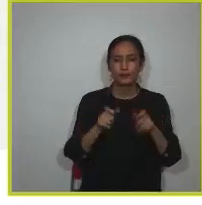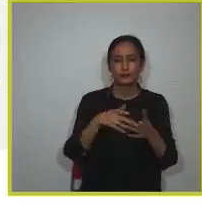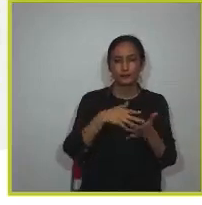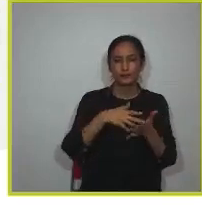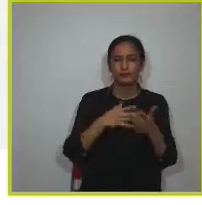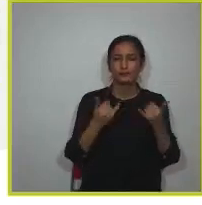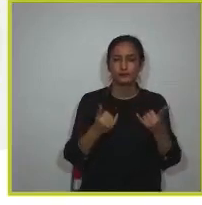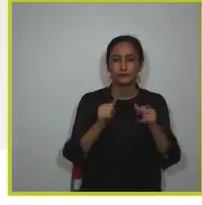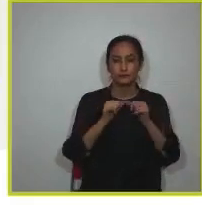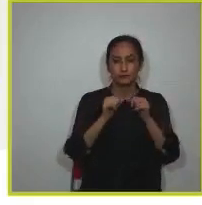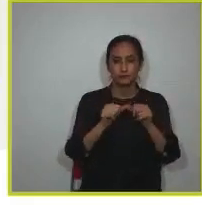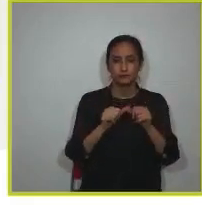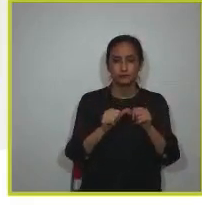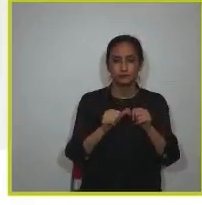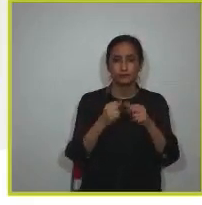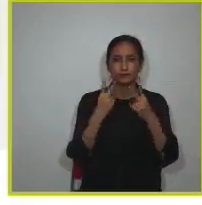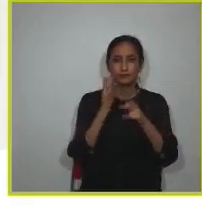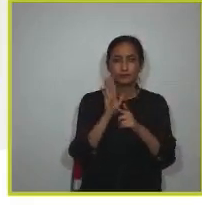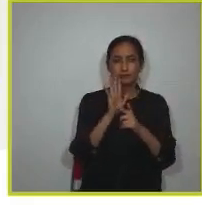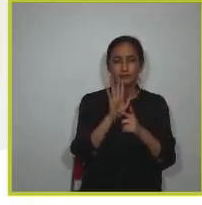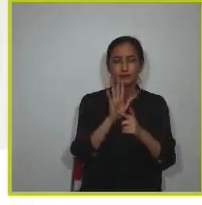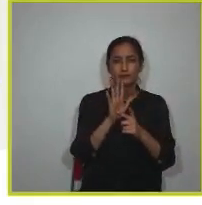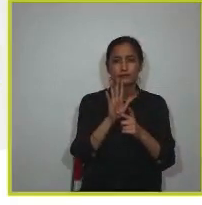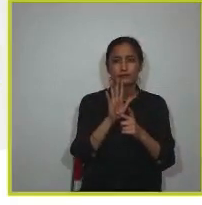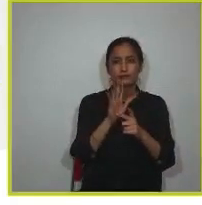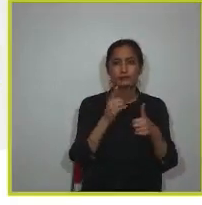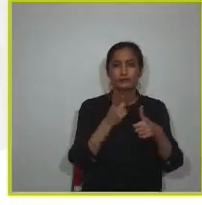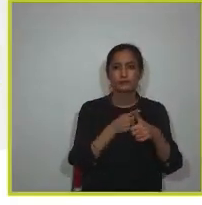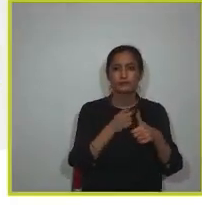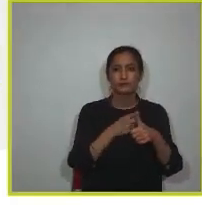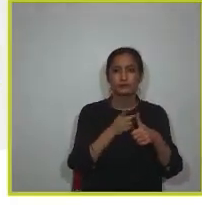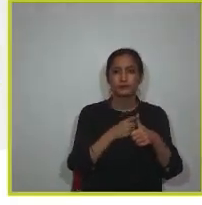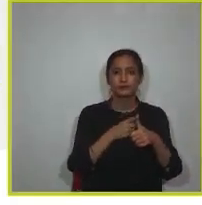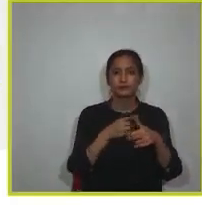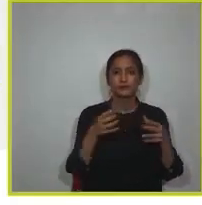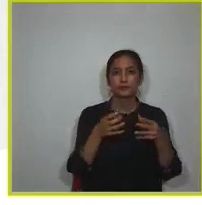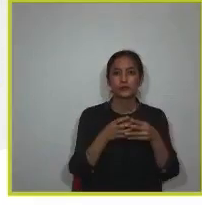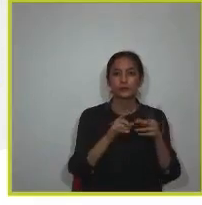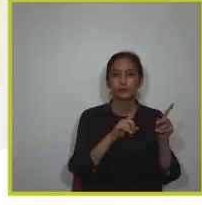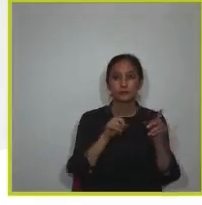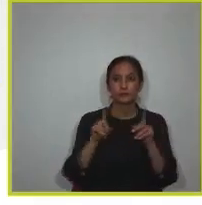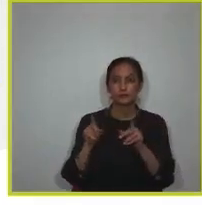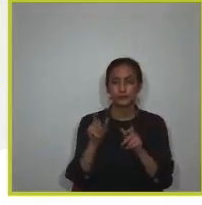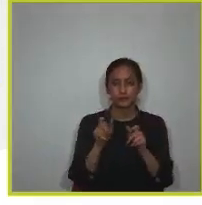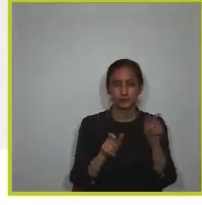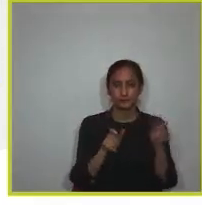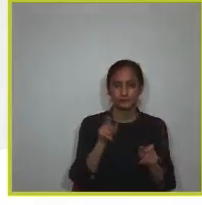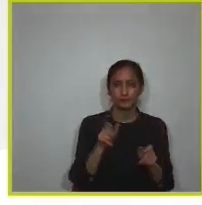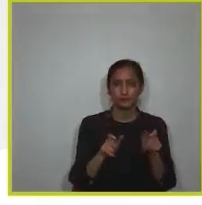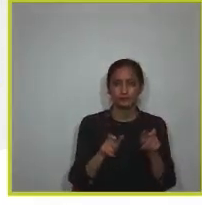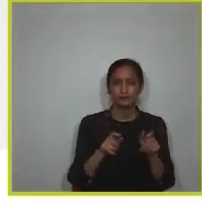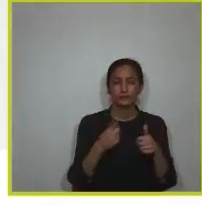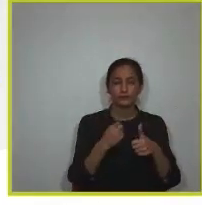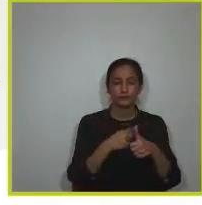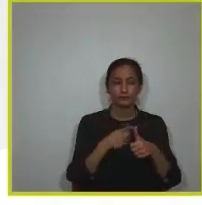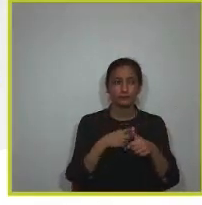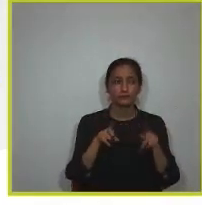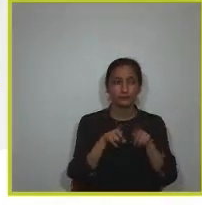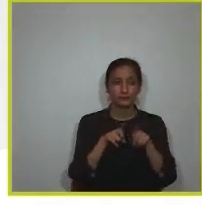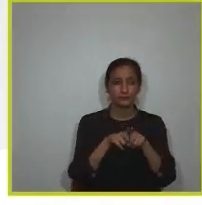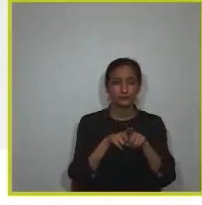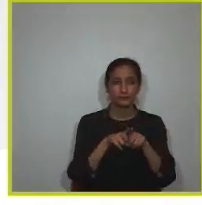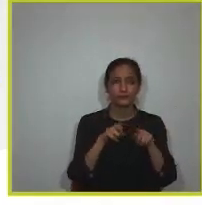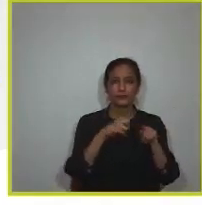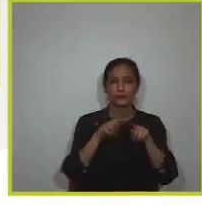a continuación vamos a dar paso a la primera plenaria del día esta primera plenaria en el marco